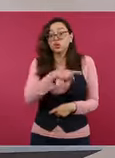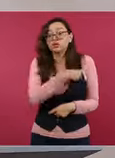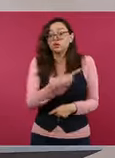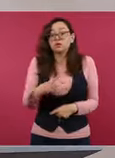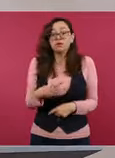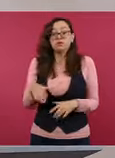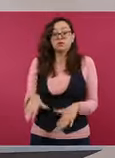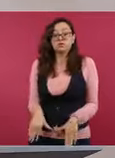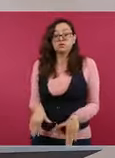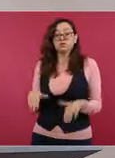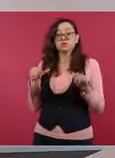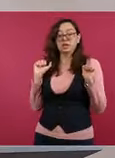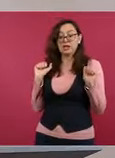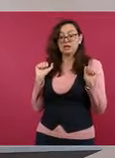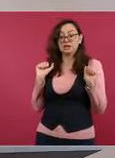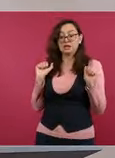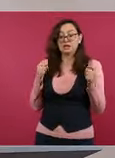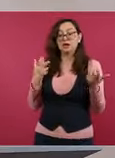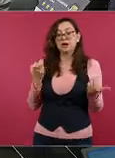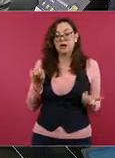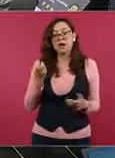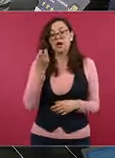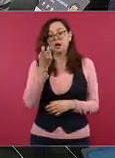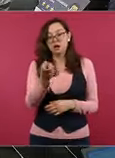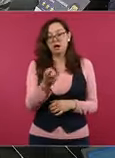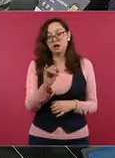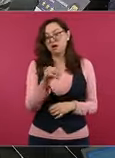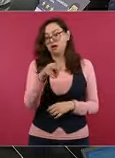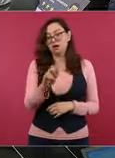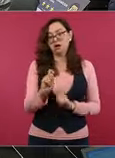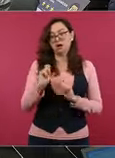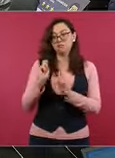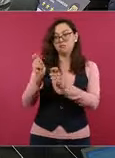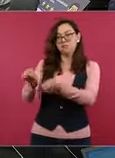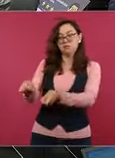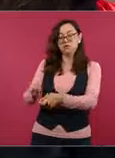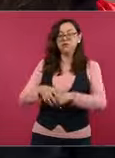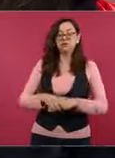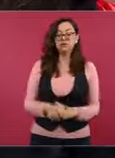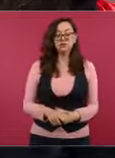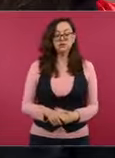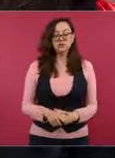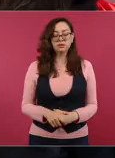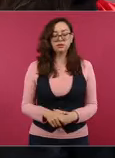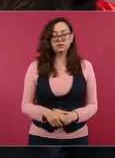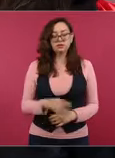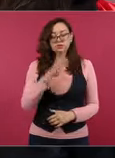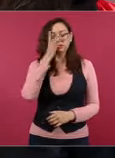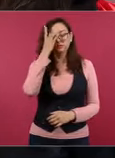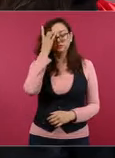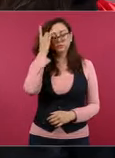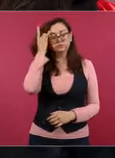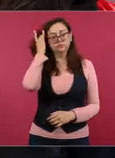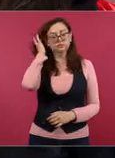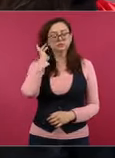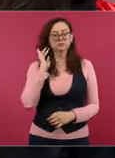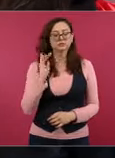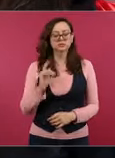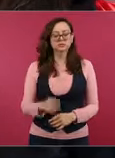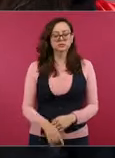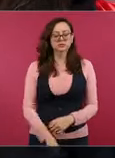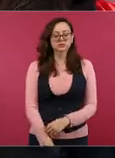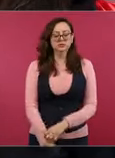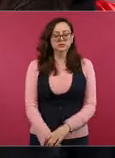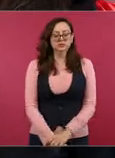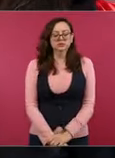INE a las instalaciones. Únicamente para aclarar, sería presidente de la República, diputado federal por mayoría